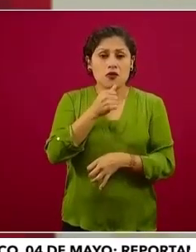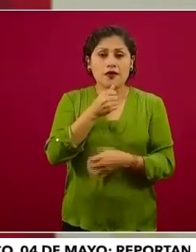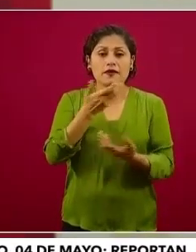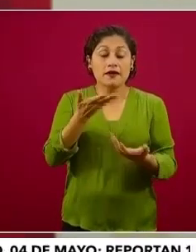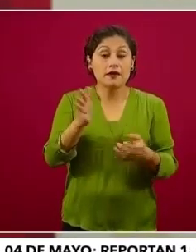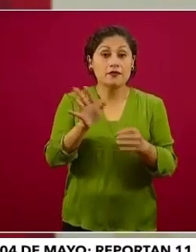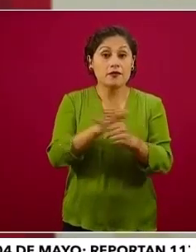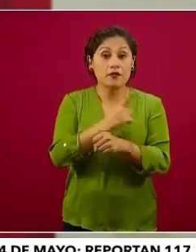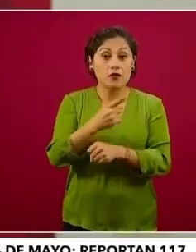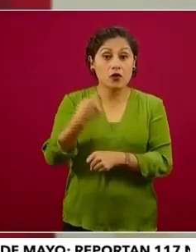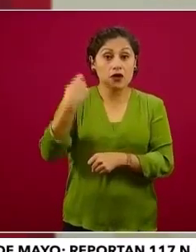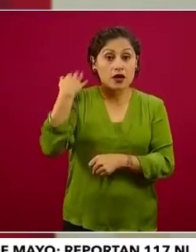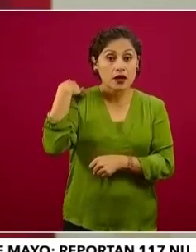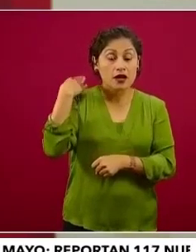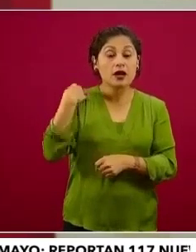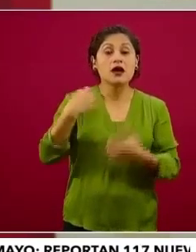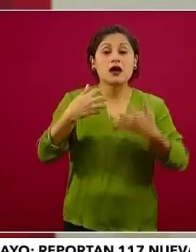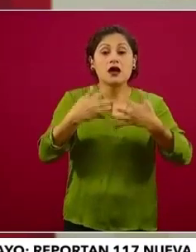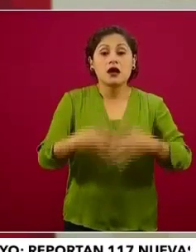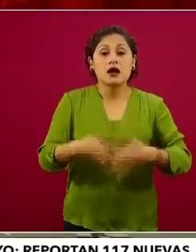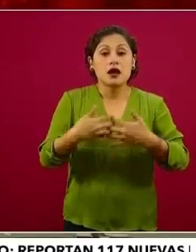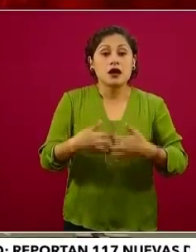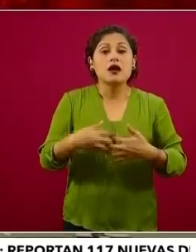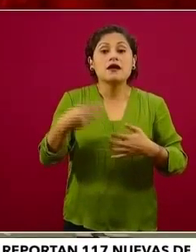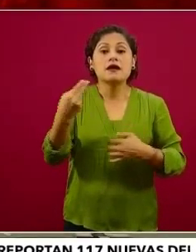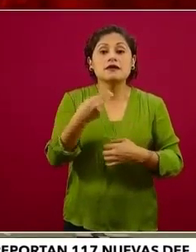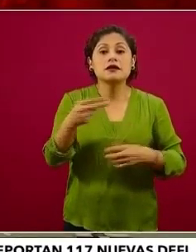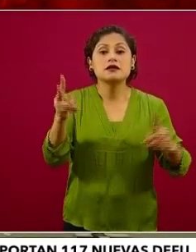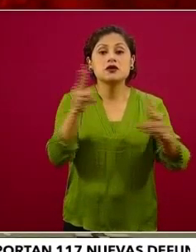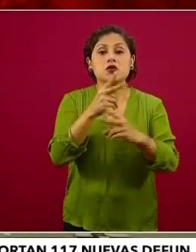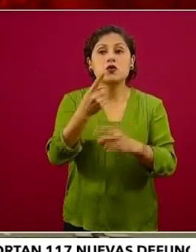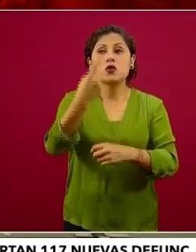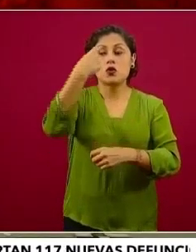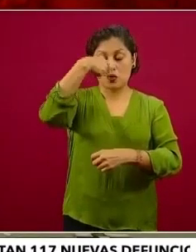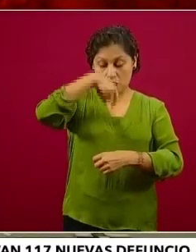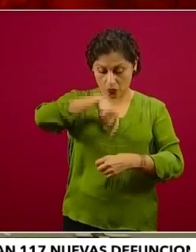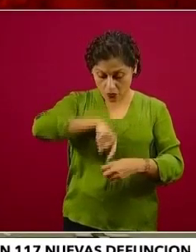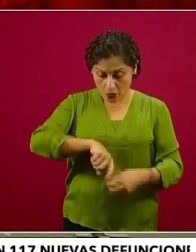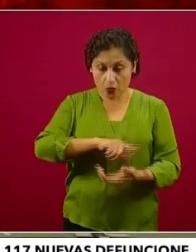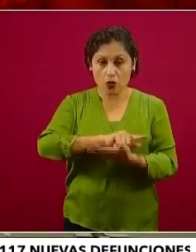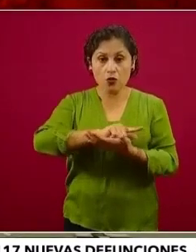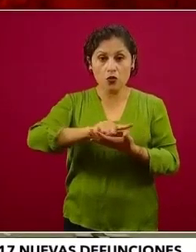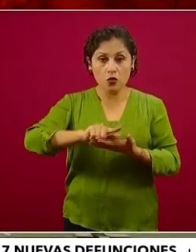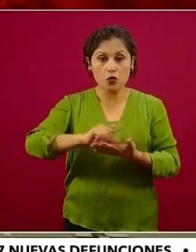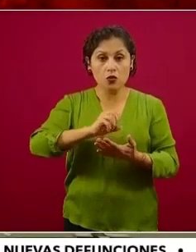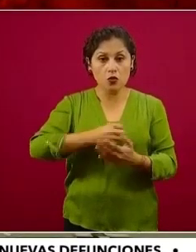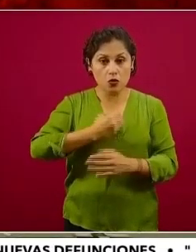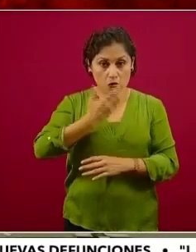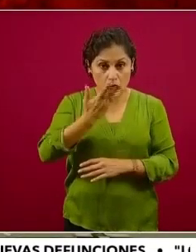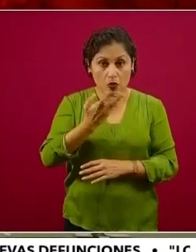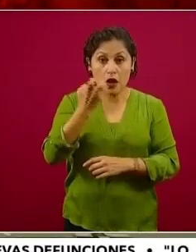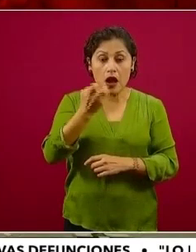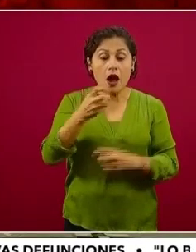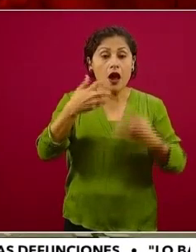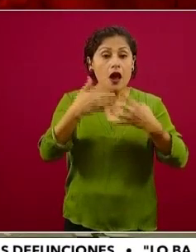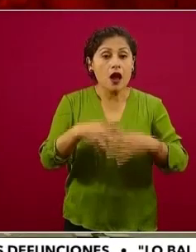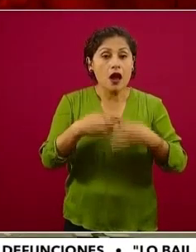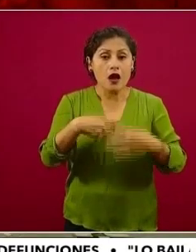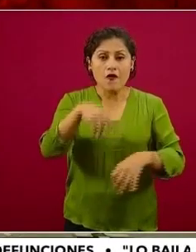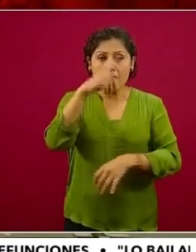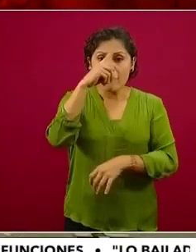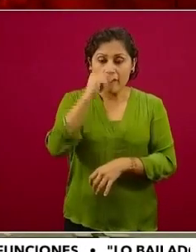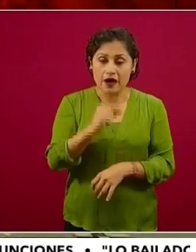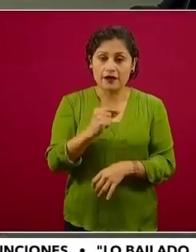sangre, y esto hace que no puedan respirar. Esto, cuando ocurre y se mantiene por algunas